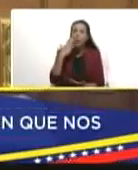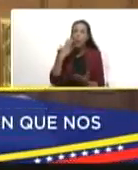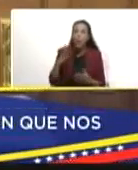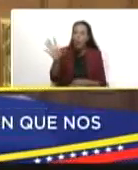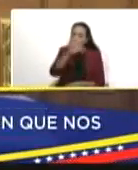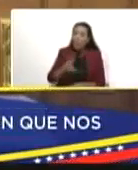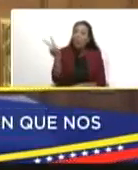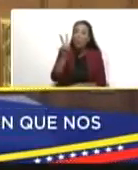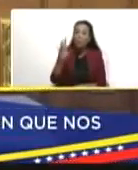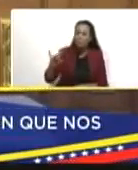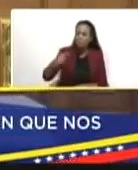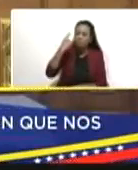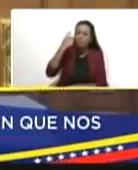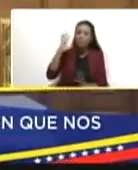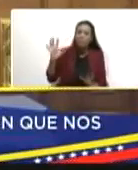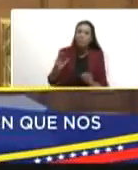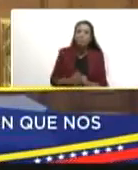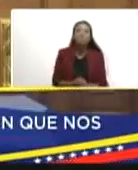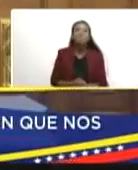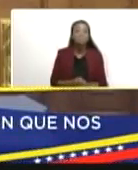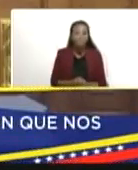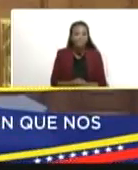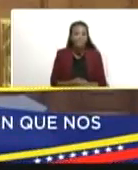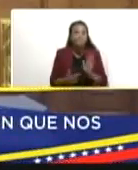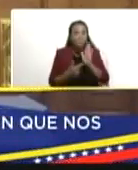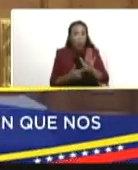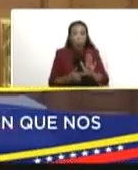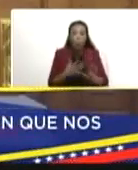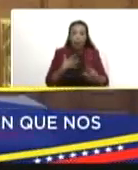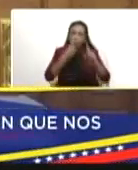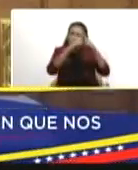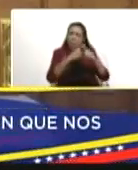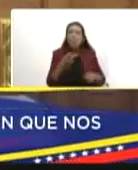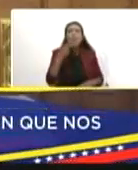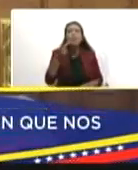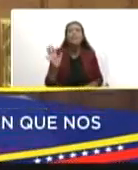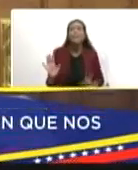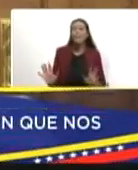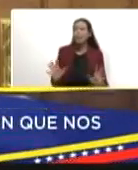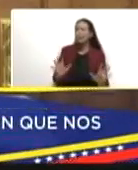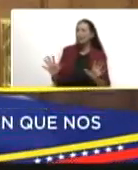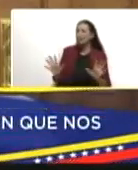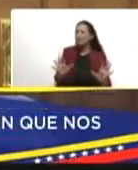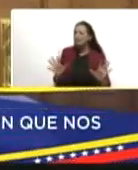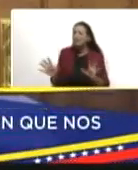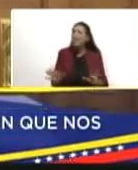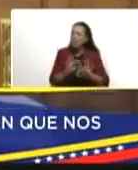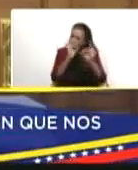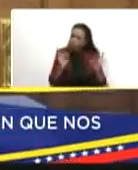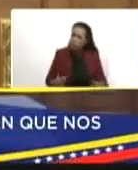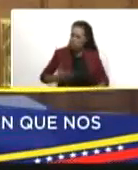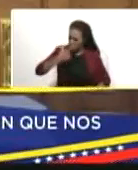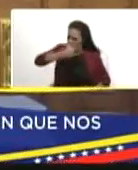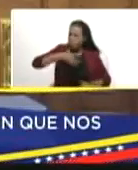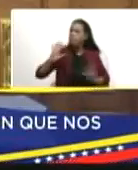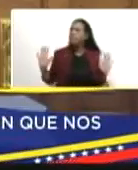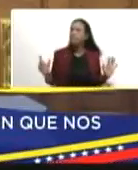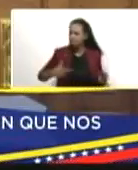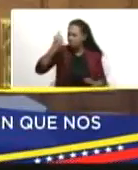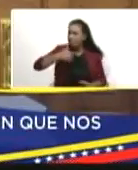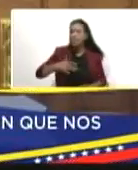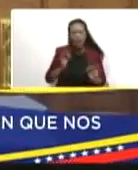nuestro pueblo por eso sin cálculo político de manera auténtica